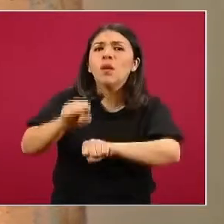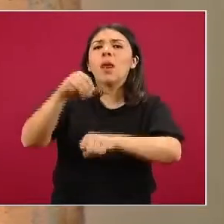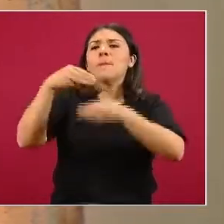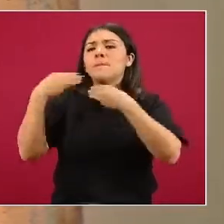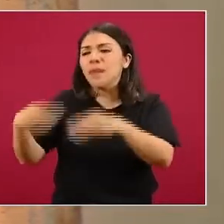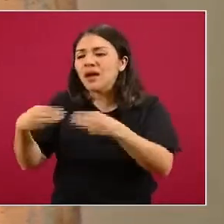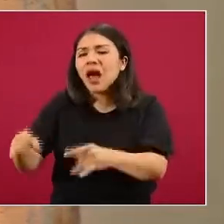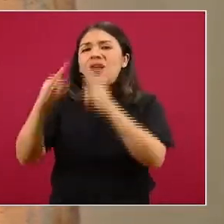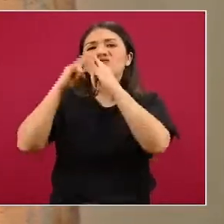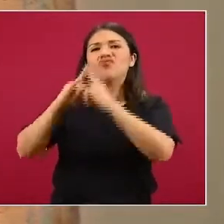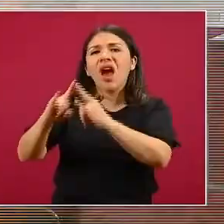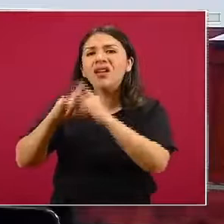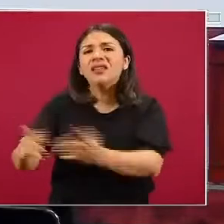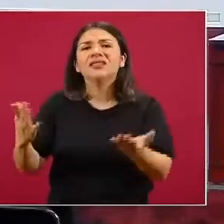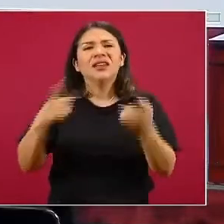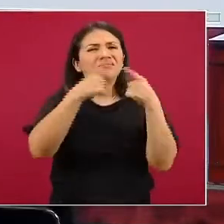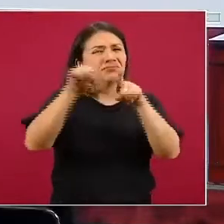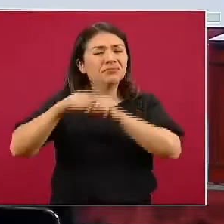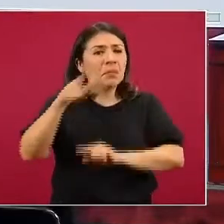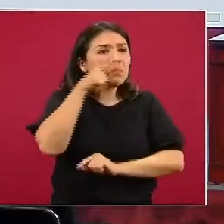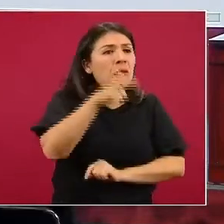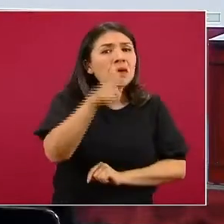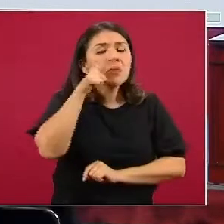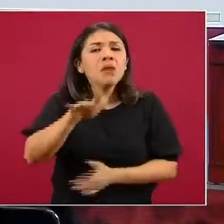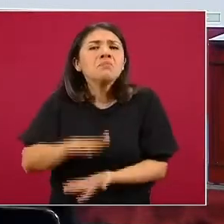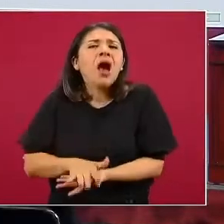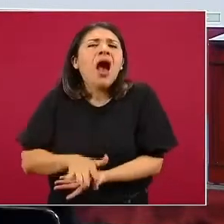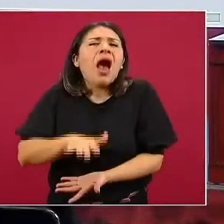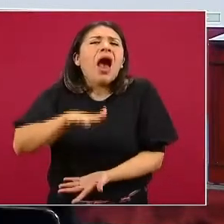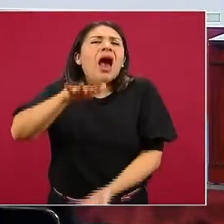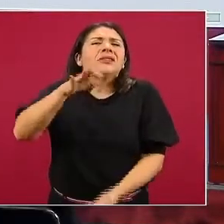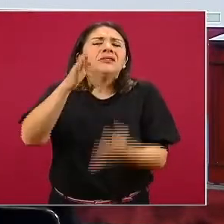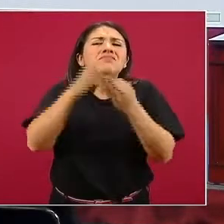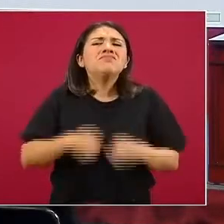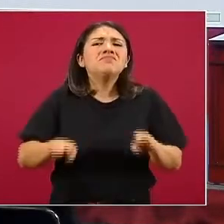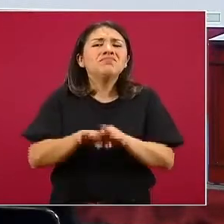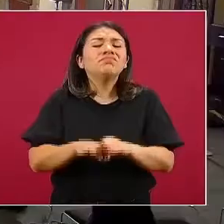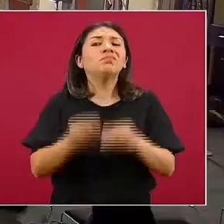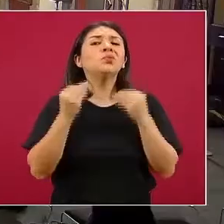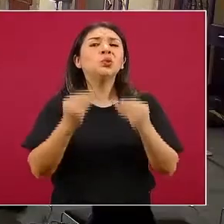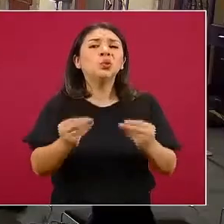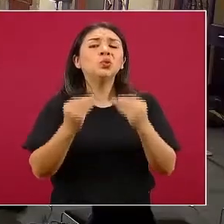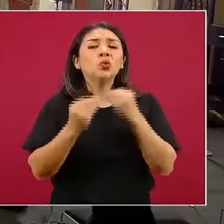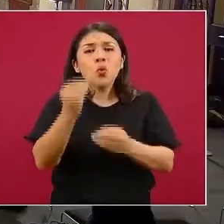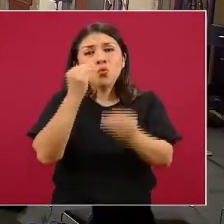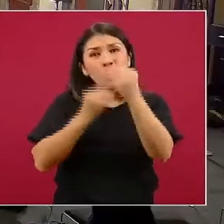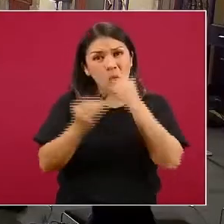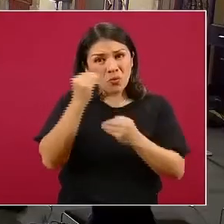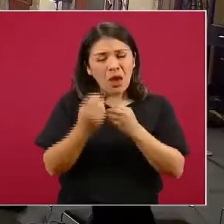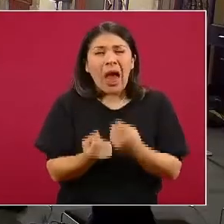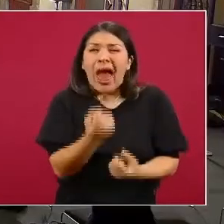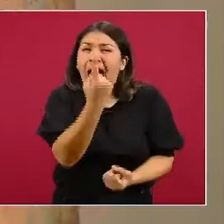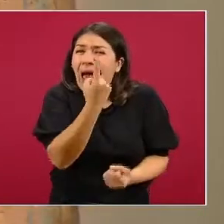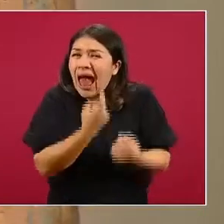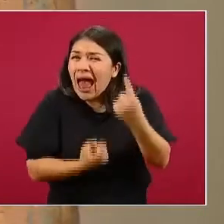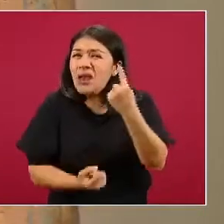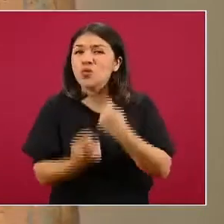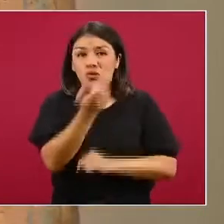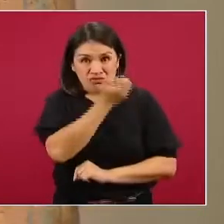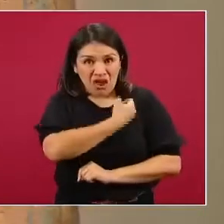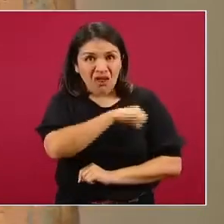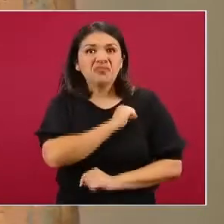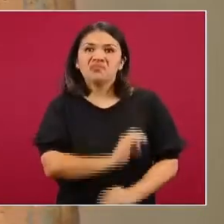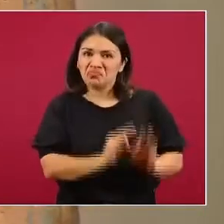mercado, en el tianguis, y encontramos un predominio de alimentos, algunos saludables, pero muchos que